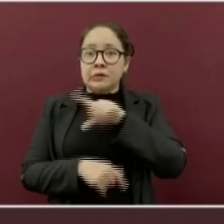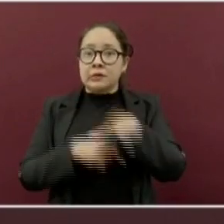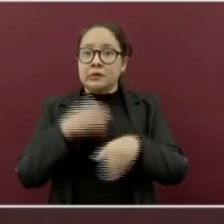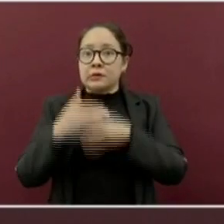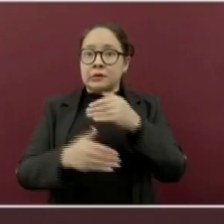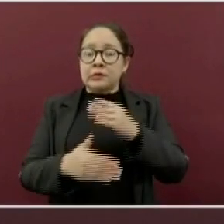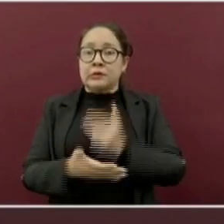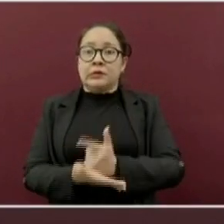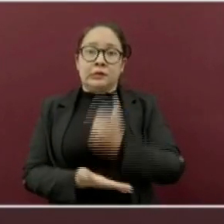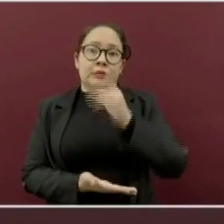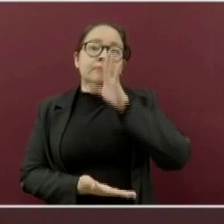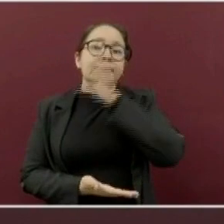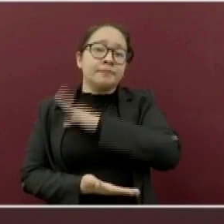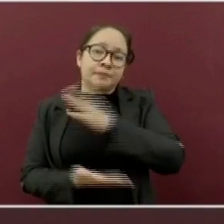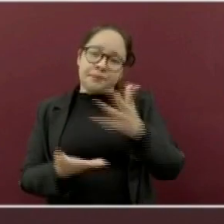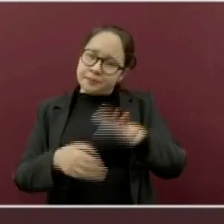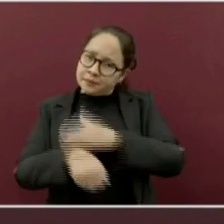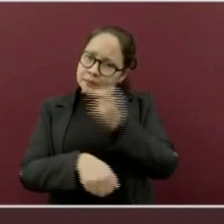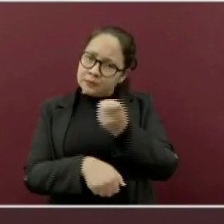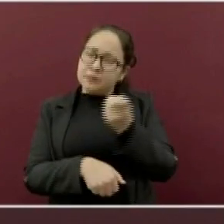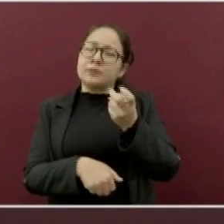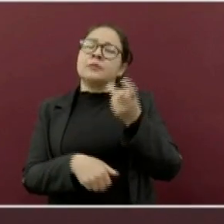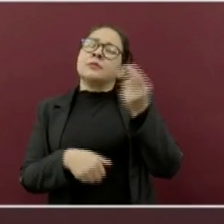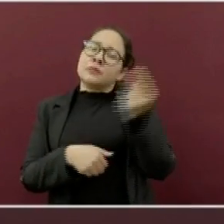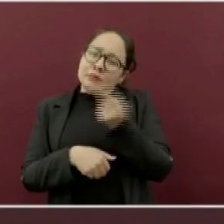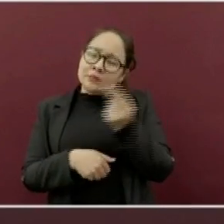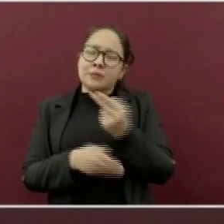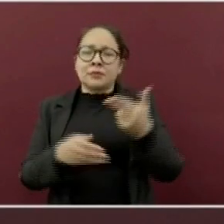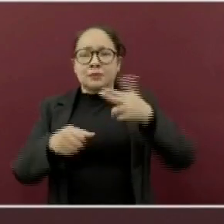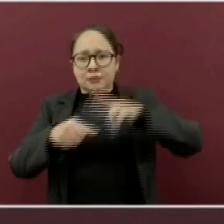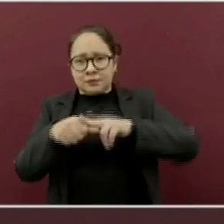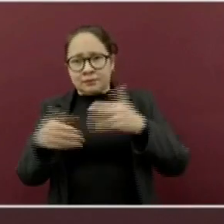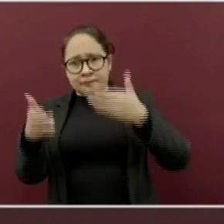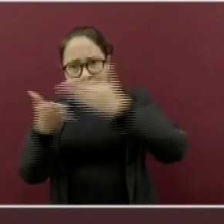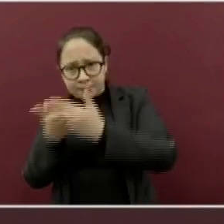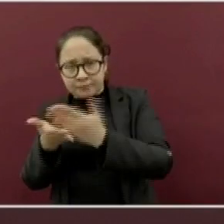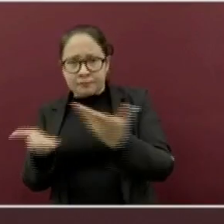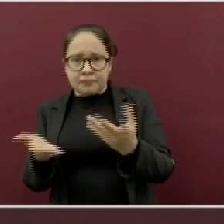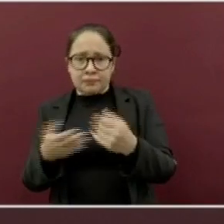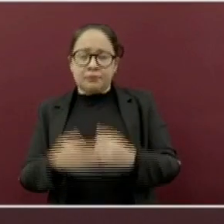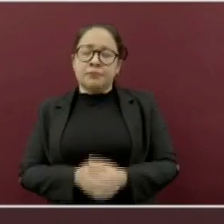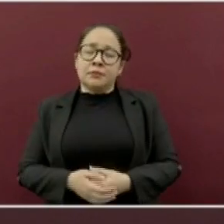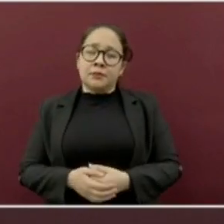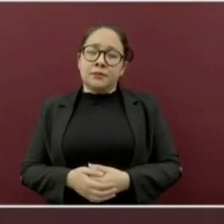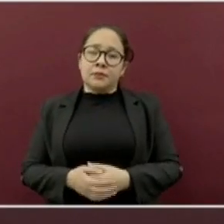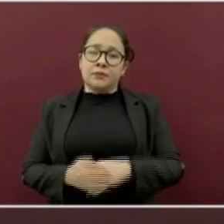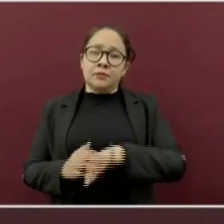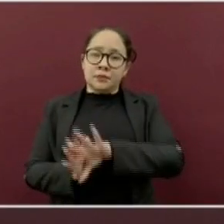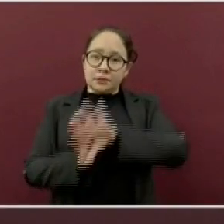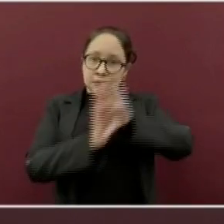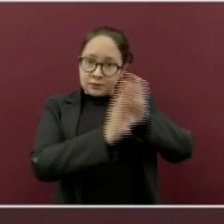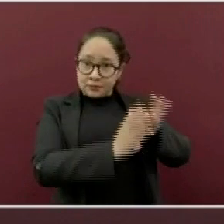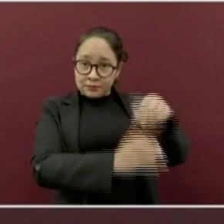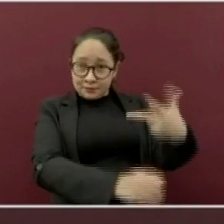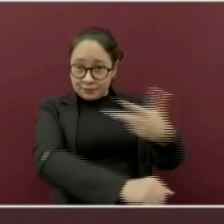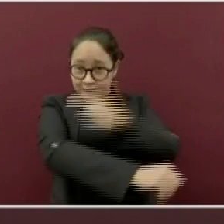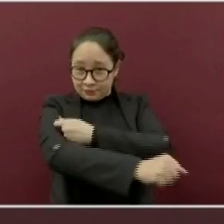agravarse. Por eso hay que acudir al hospital. Y en cuanto a la vacunación, por